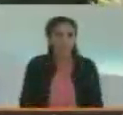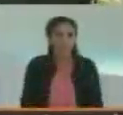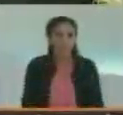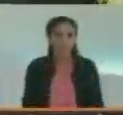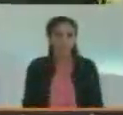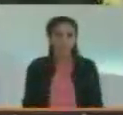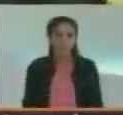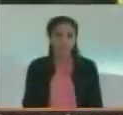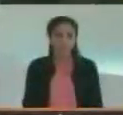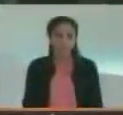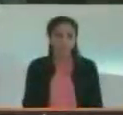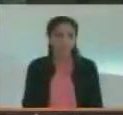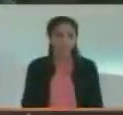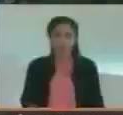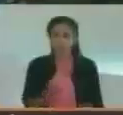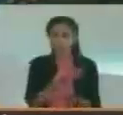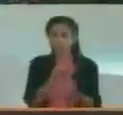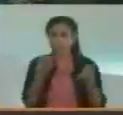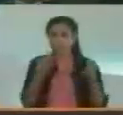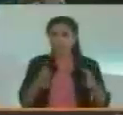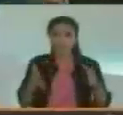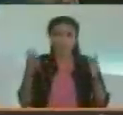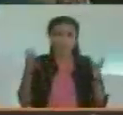ver esta inmensidad humana.